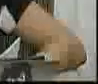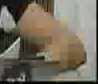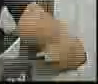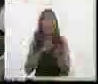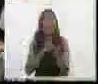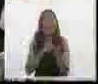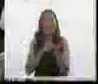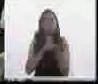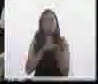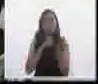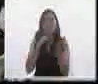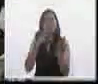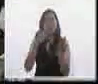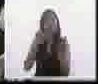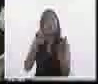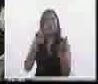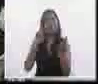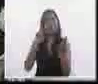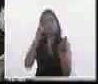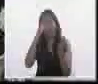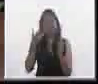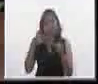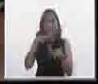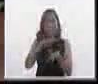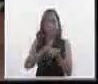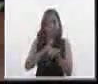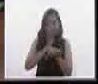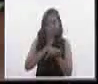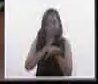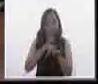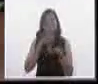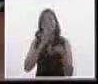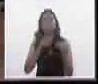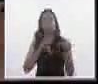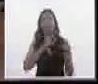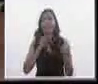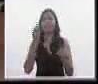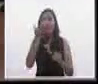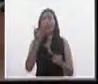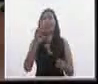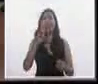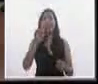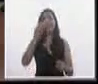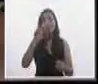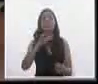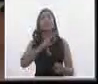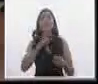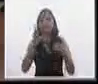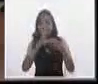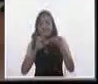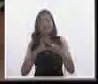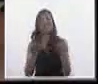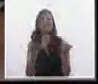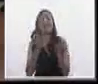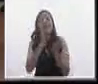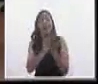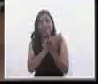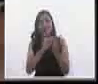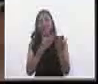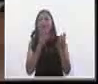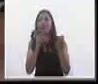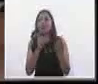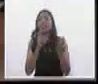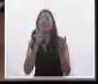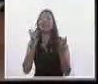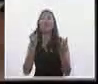también está haciendo el ypc torno inclusión claro bueno Y para ello le vamos a pedir a Rut Domínguez que nos platique que nos comparta Qué estamos haciendo